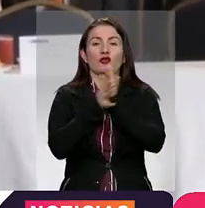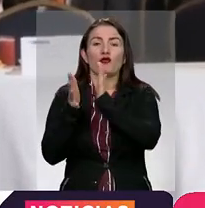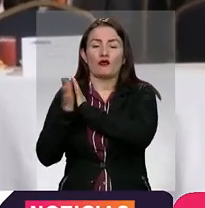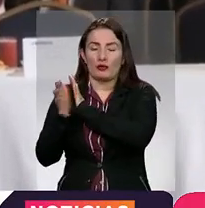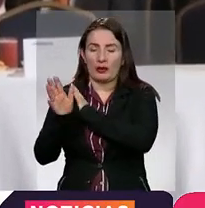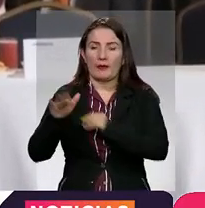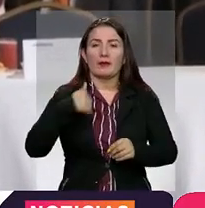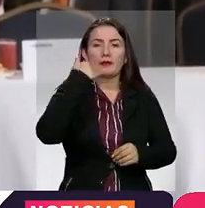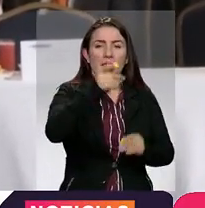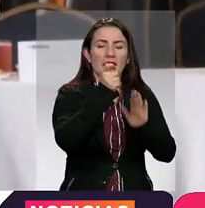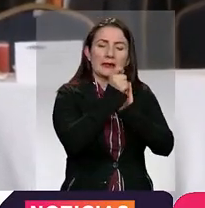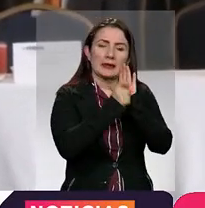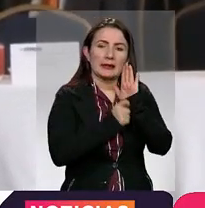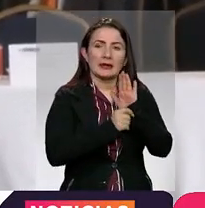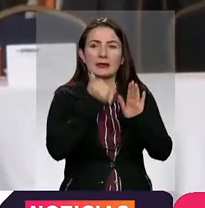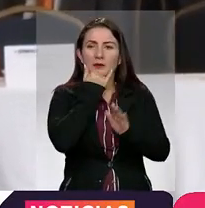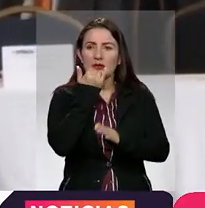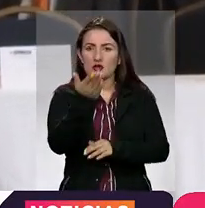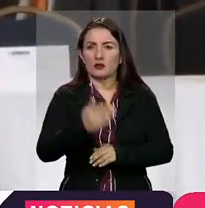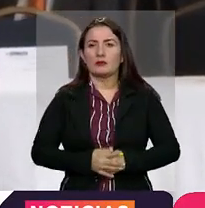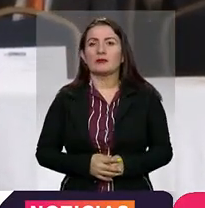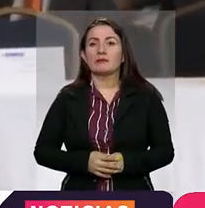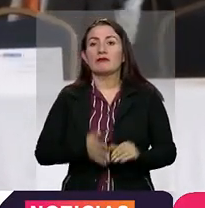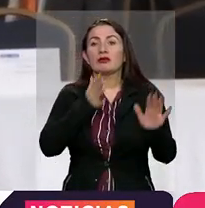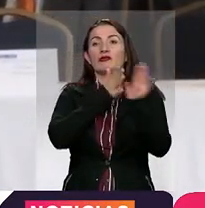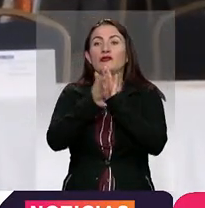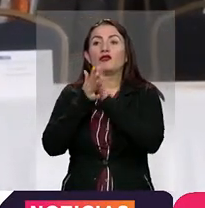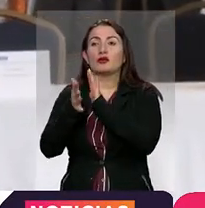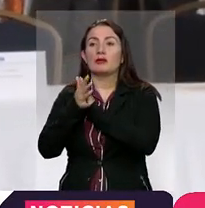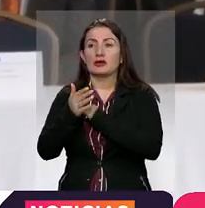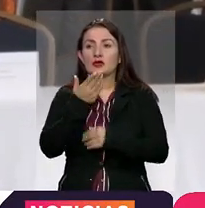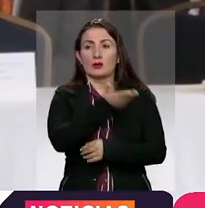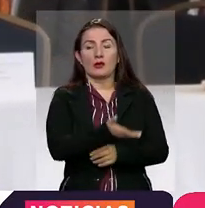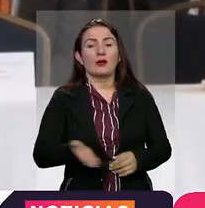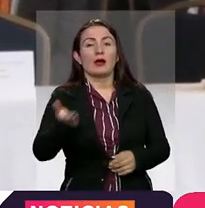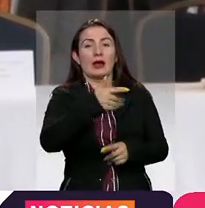informaremos con todos los detalles de lo que suceda. Es la información que